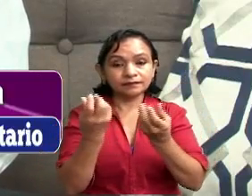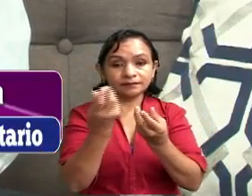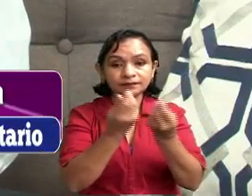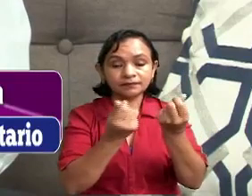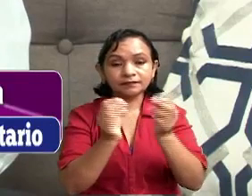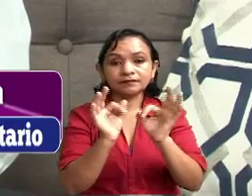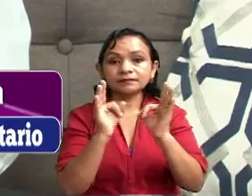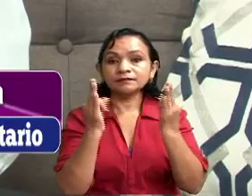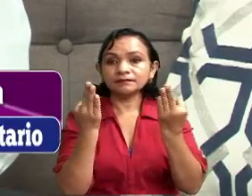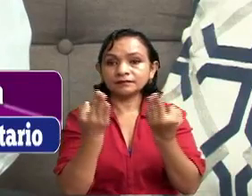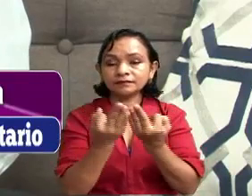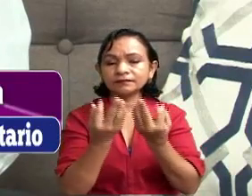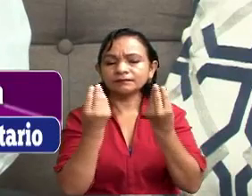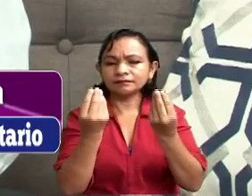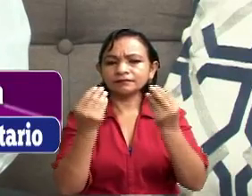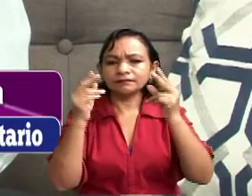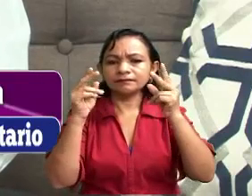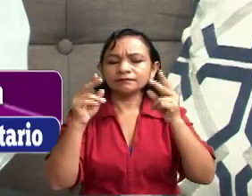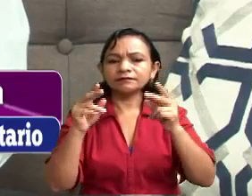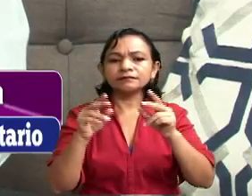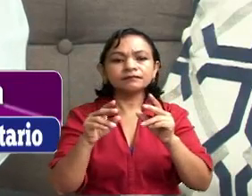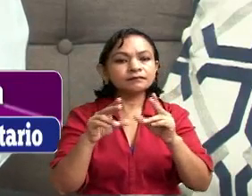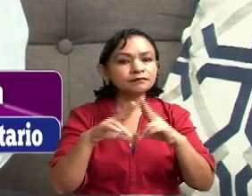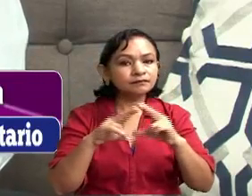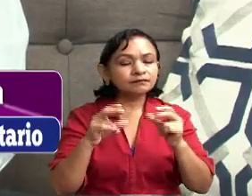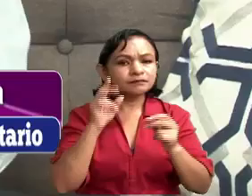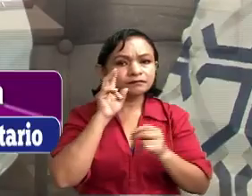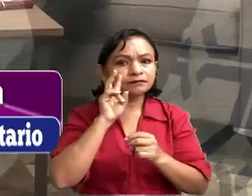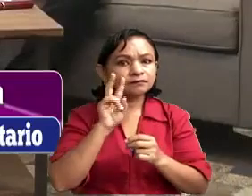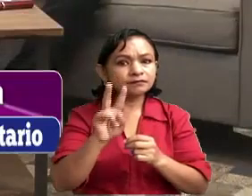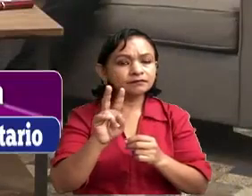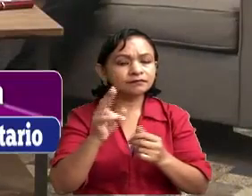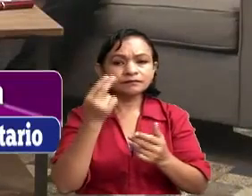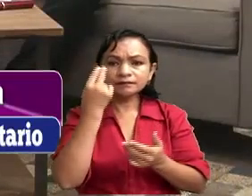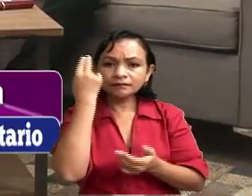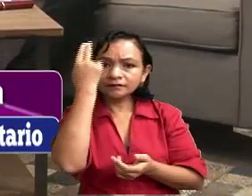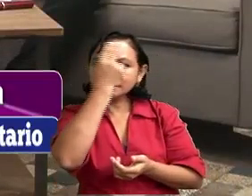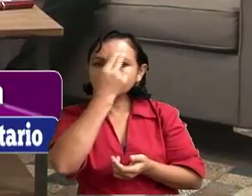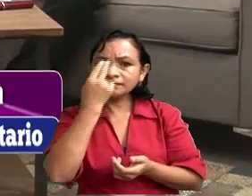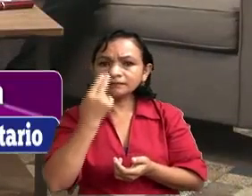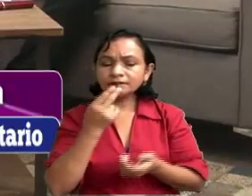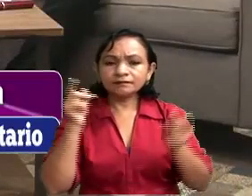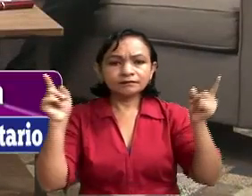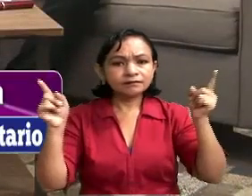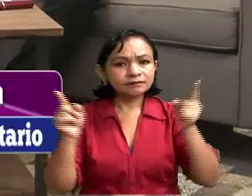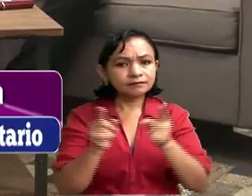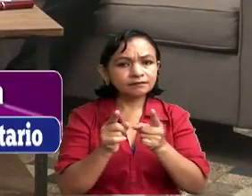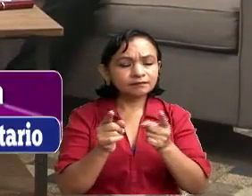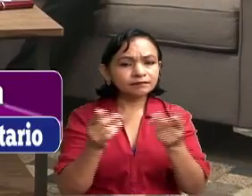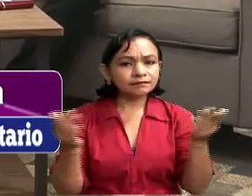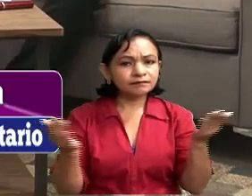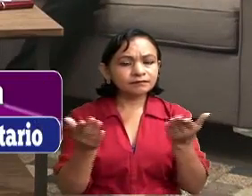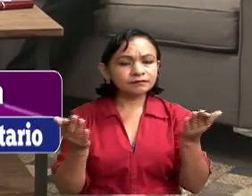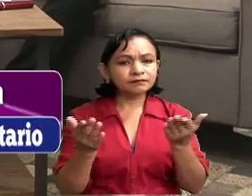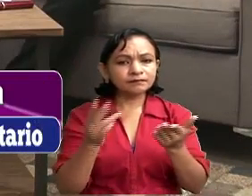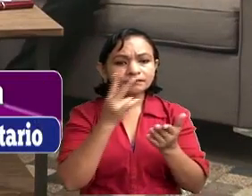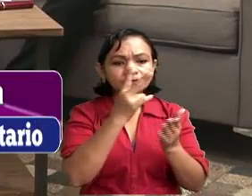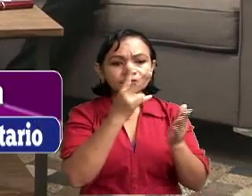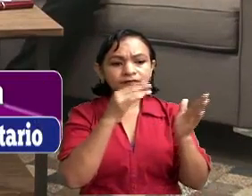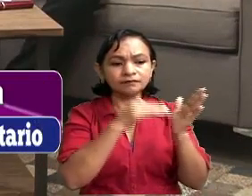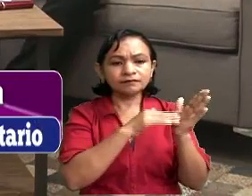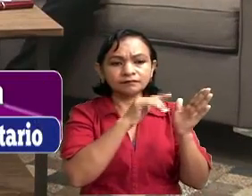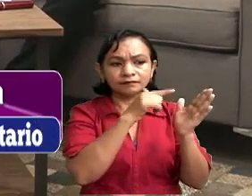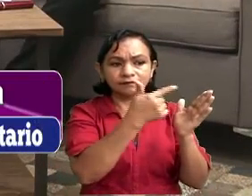familiar de muchos nicaragüenses, ¿no? Y hemos visto, y quisiera hacer una pregunta ya a modo de resumen, bueno, desde el 2007 ha